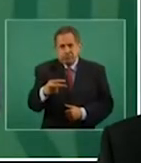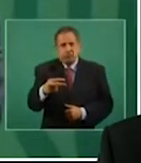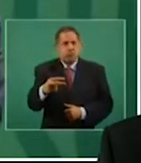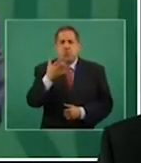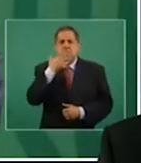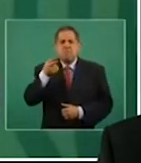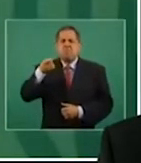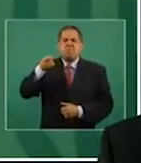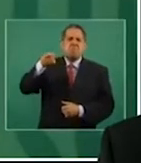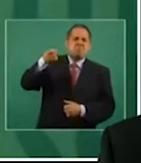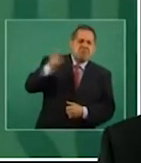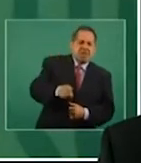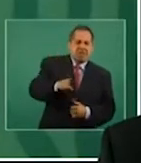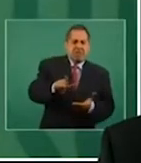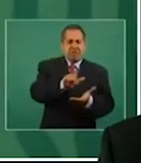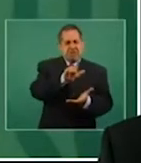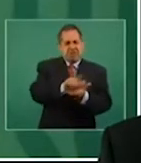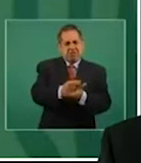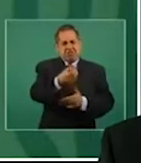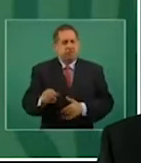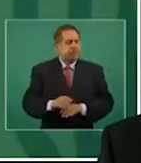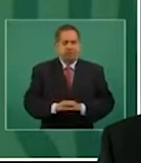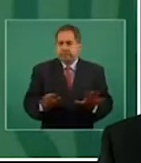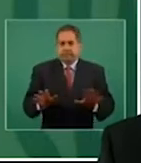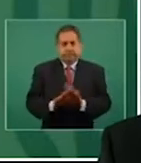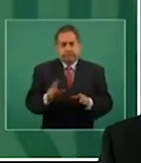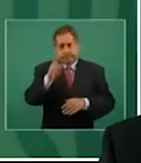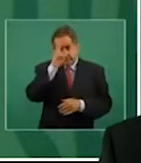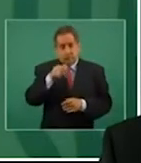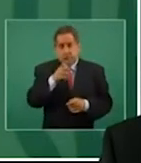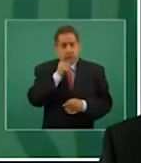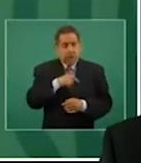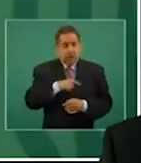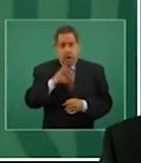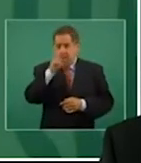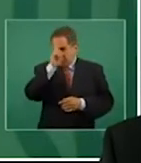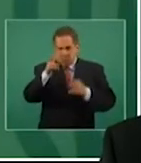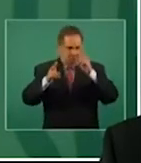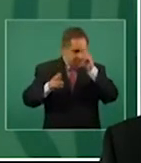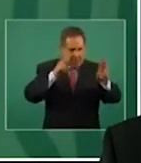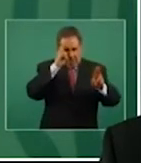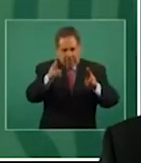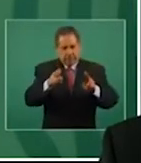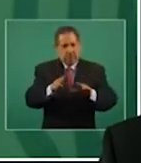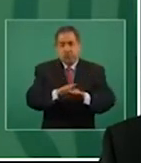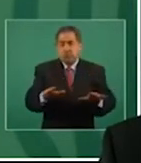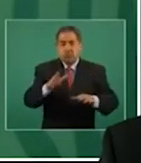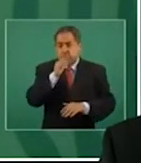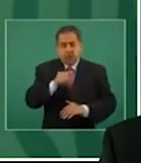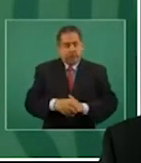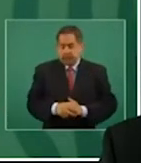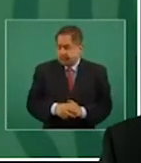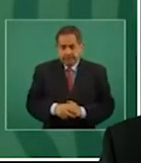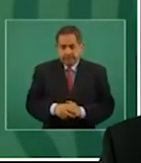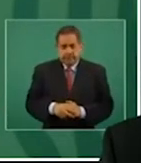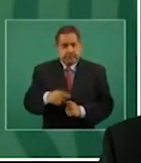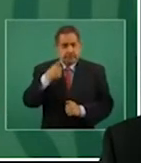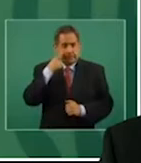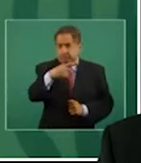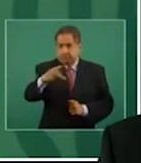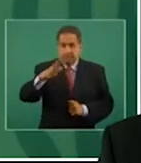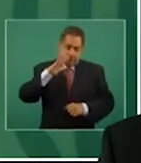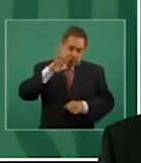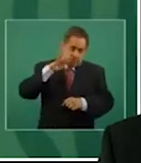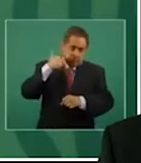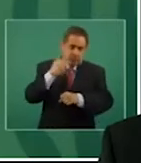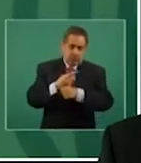bien de salud en franca recuperación y reveló que durante su padecimiento recibió un tratamiento antiviral y desinflamatorio